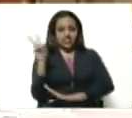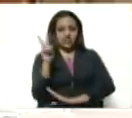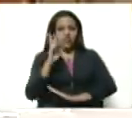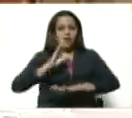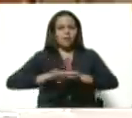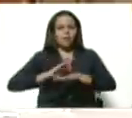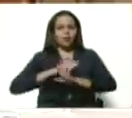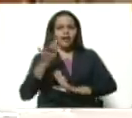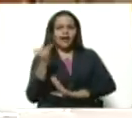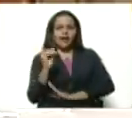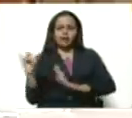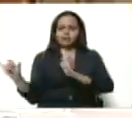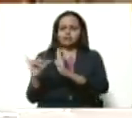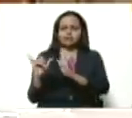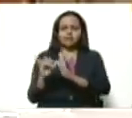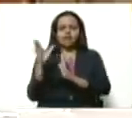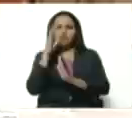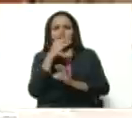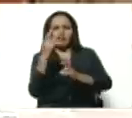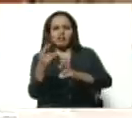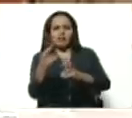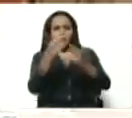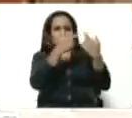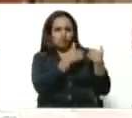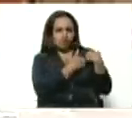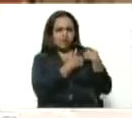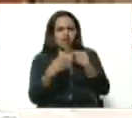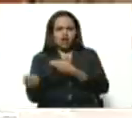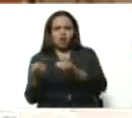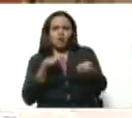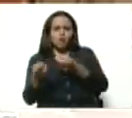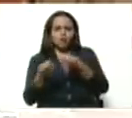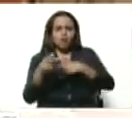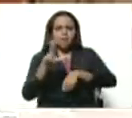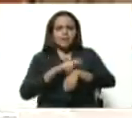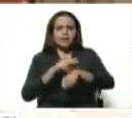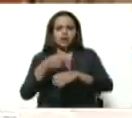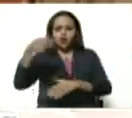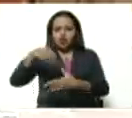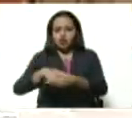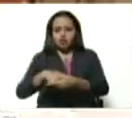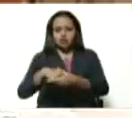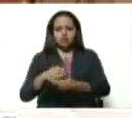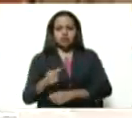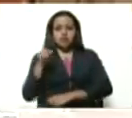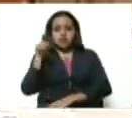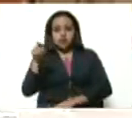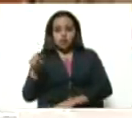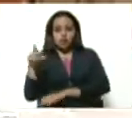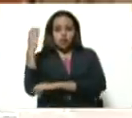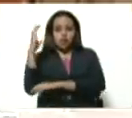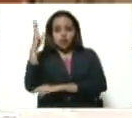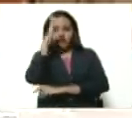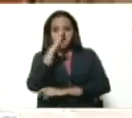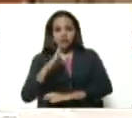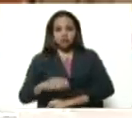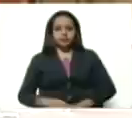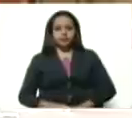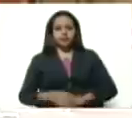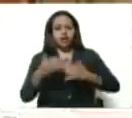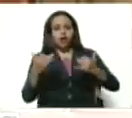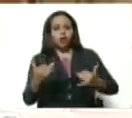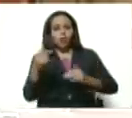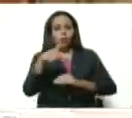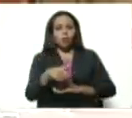bueno la situación y responsable del manejo en estos países que ha llevado a que hoy